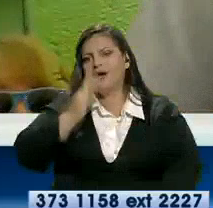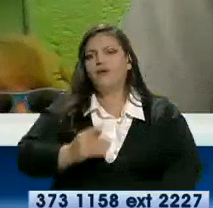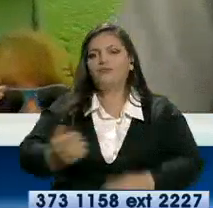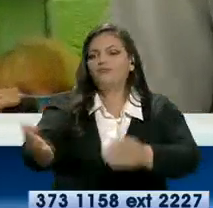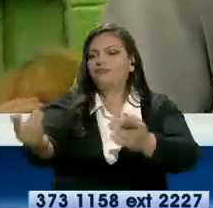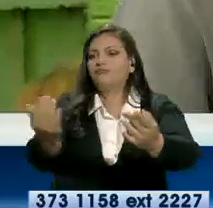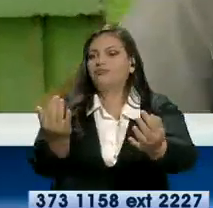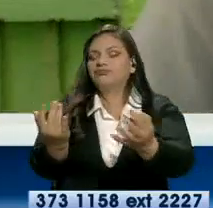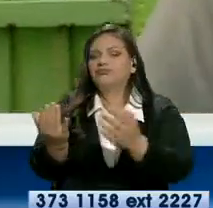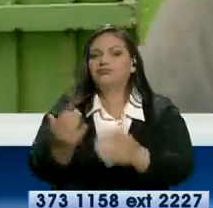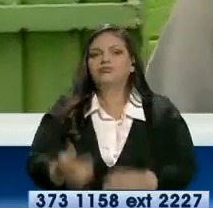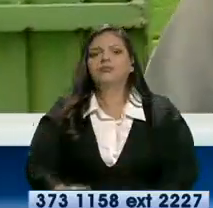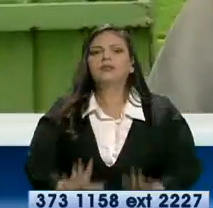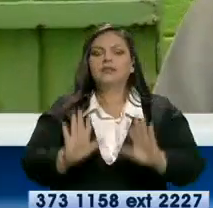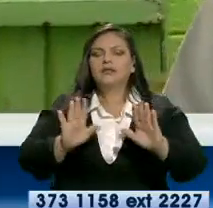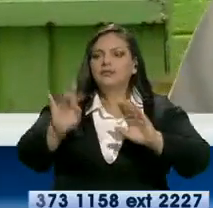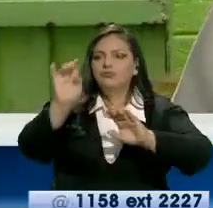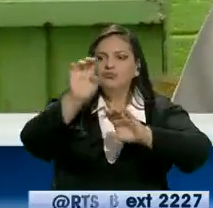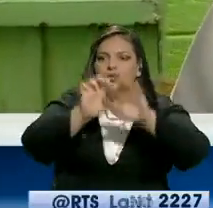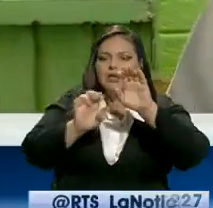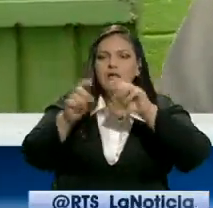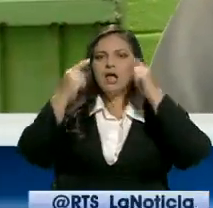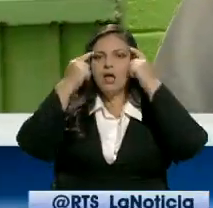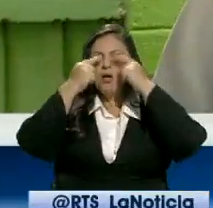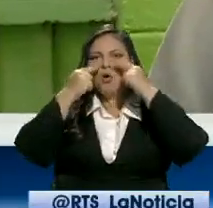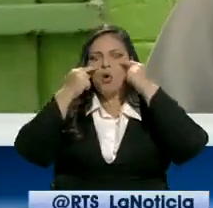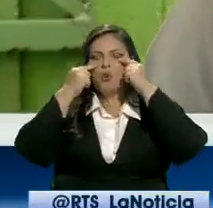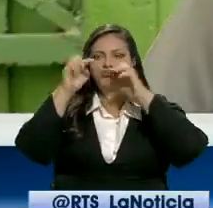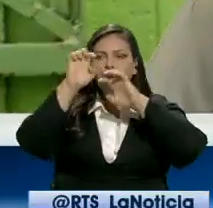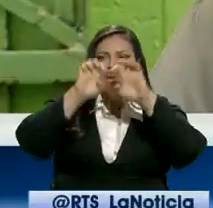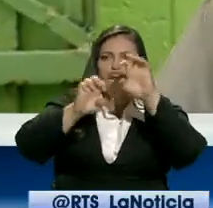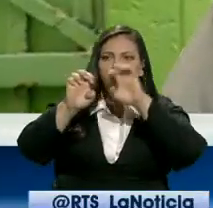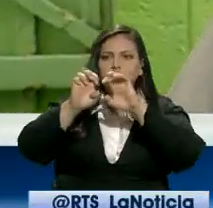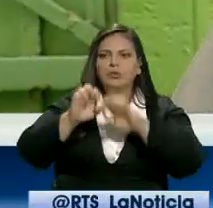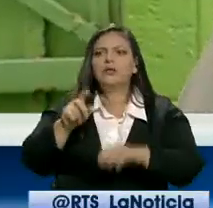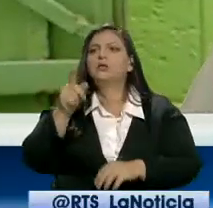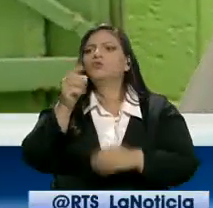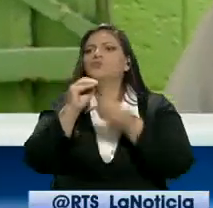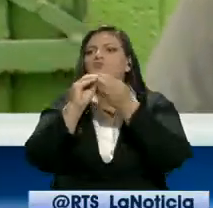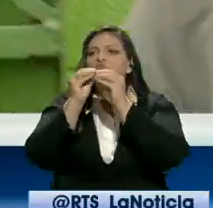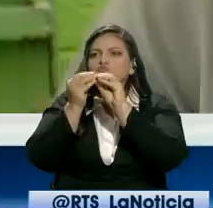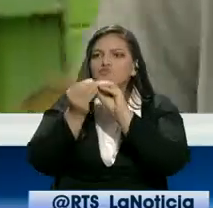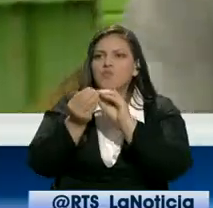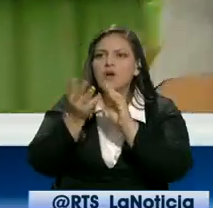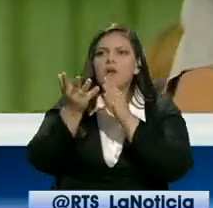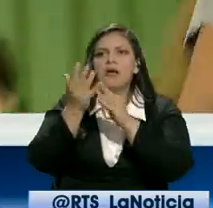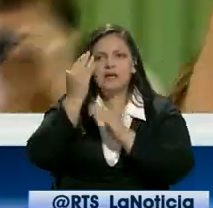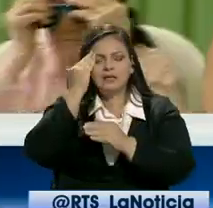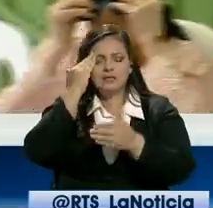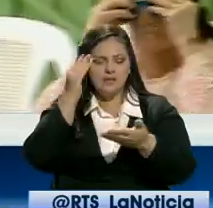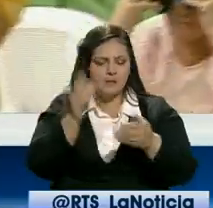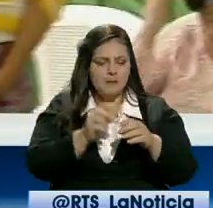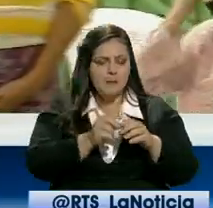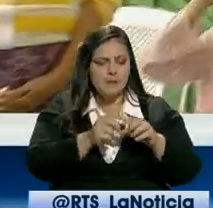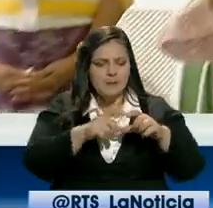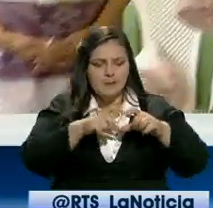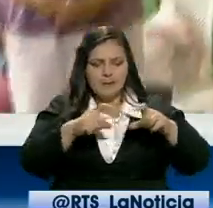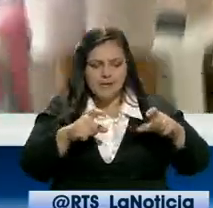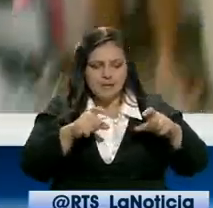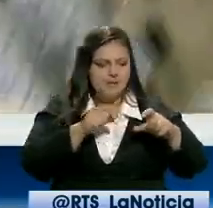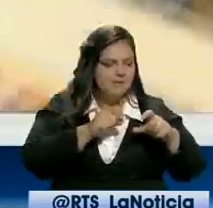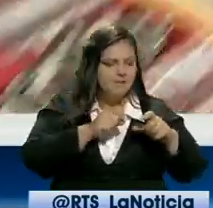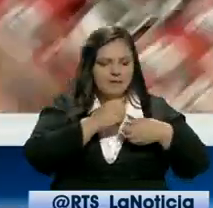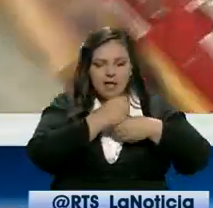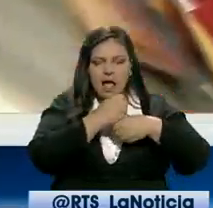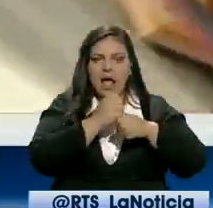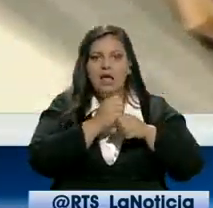Realizándole el examen visual. Ya, usted hace el examen visual, sabe ahí en ese momento qué medida le corresponde. Así es, se le va a ayudar con el examen visual. Usted pasa el dato